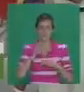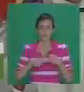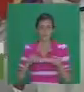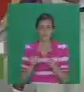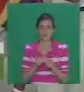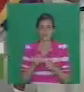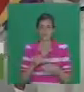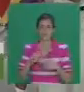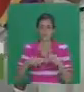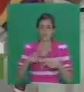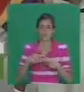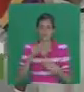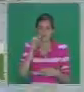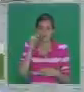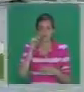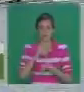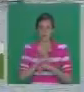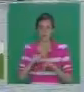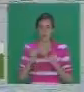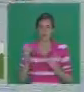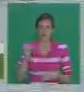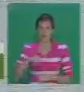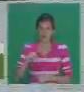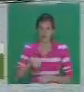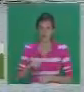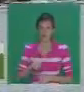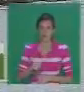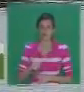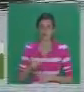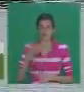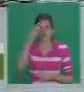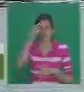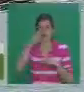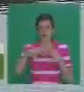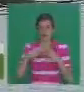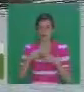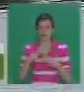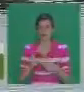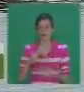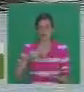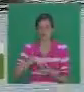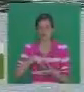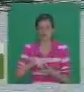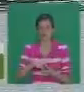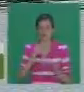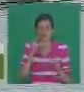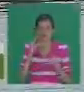medianos productores. De esta manera despedimos desde acá, desde Puerto Cabello, Estado Carabobo. Muchísimas gracias.